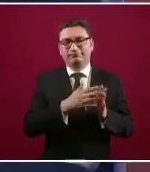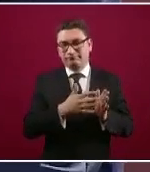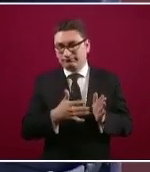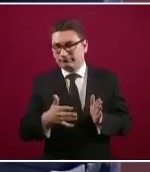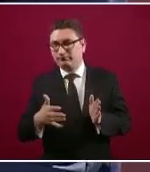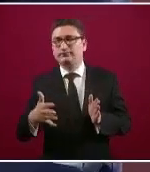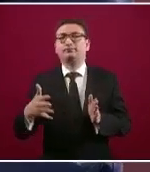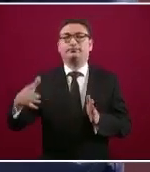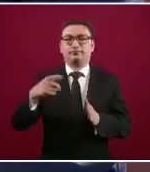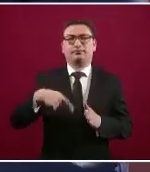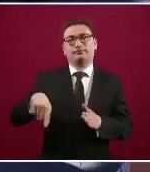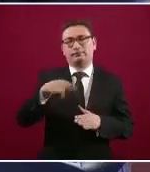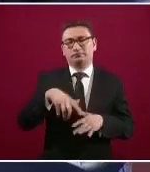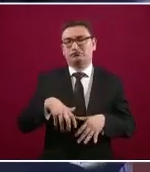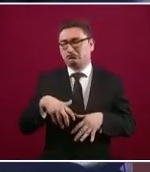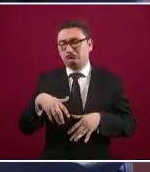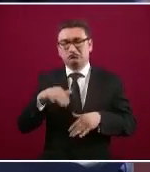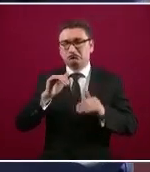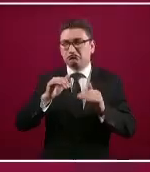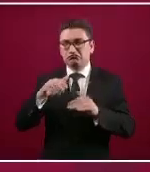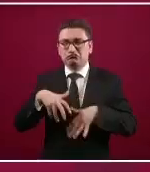movimiento revolucionario,